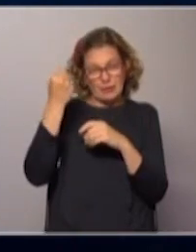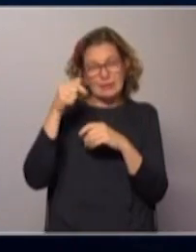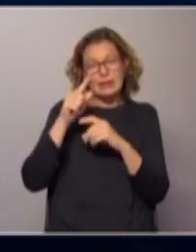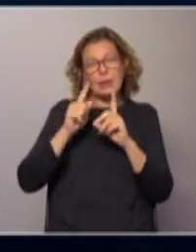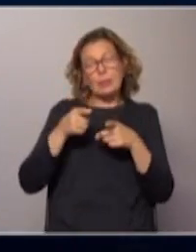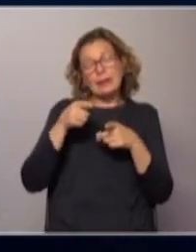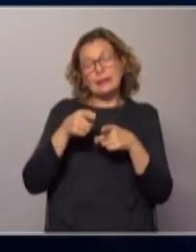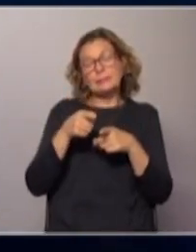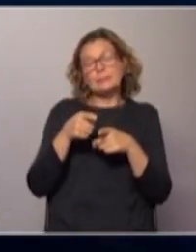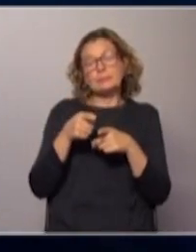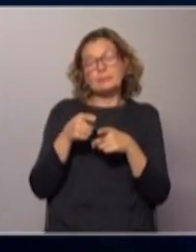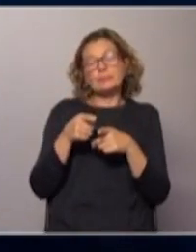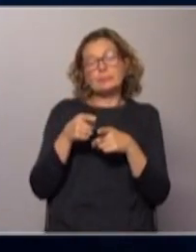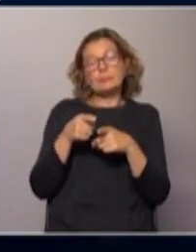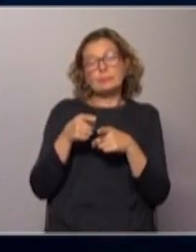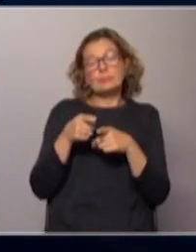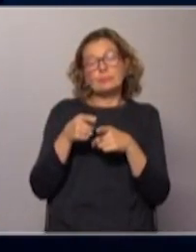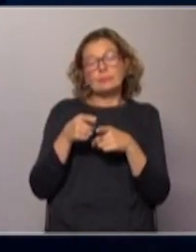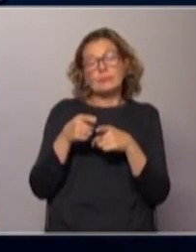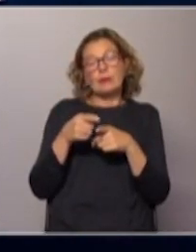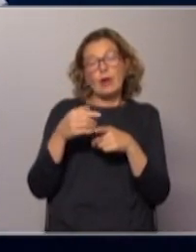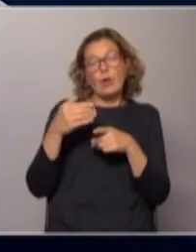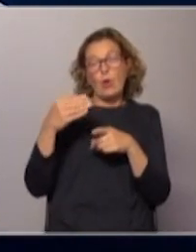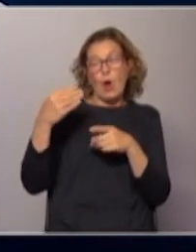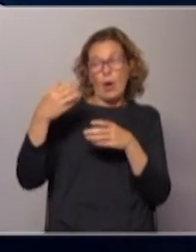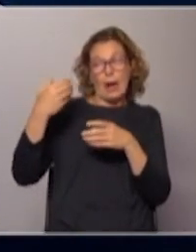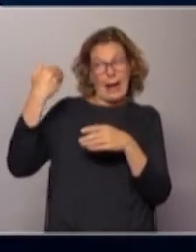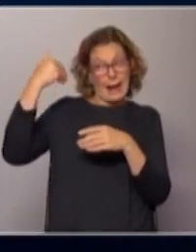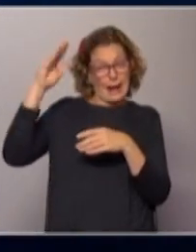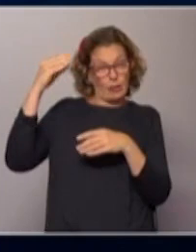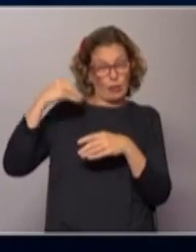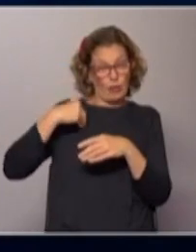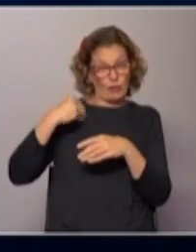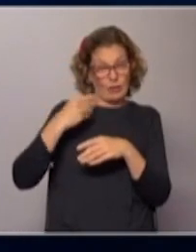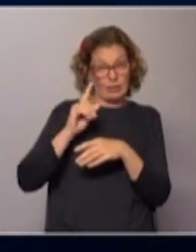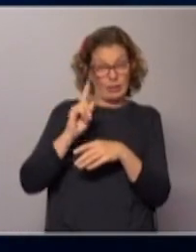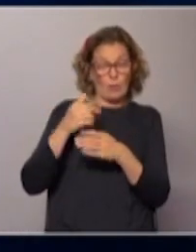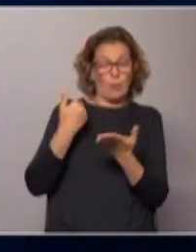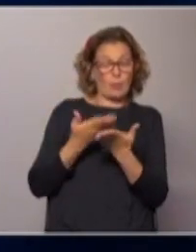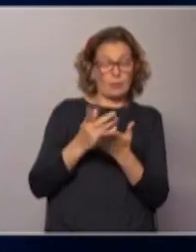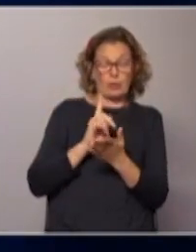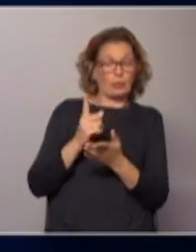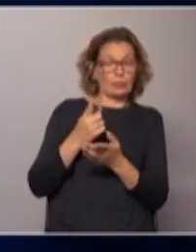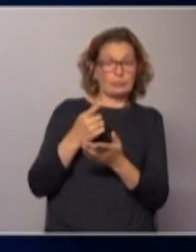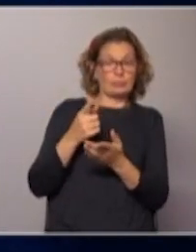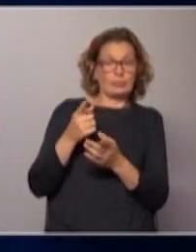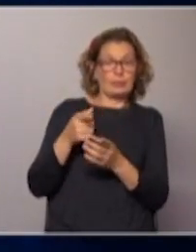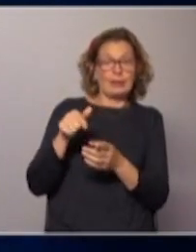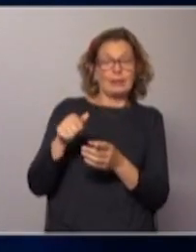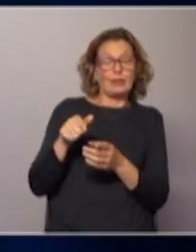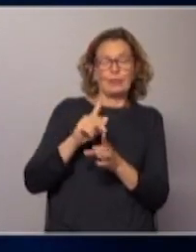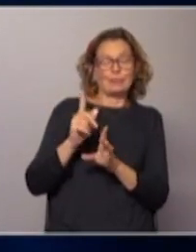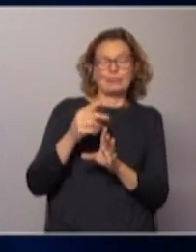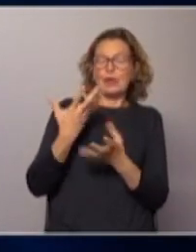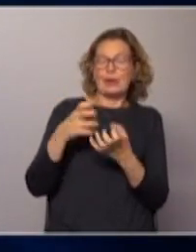hay unos cargos de confianza que nosotros proponemos que no se tomen en cuenta en el mef sobre todo